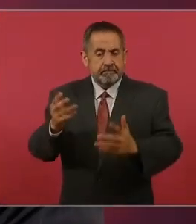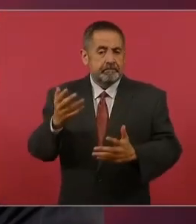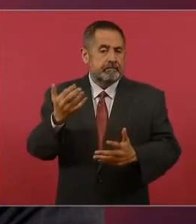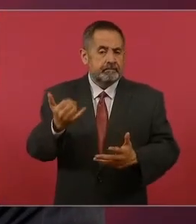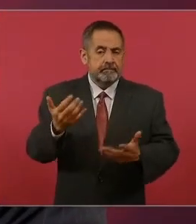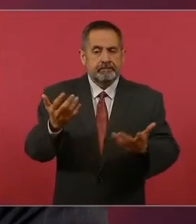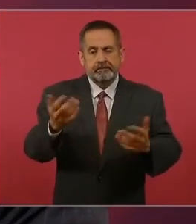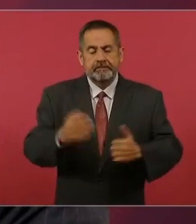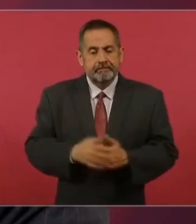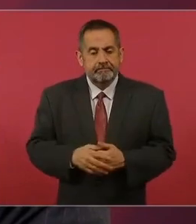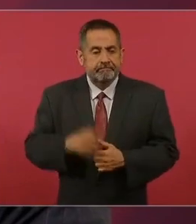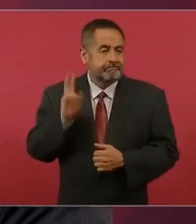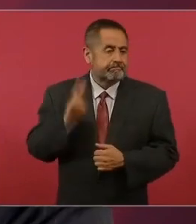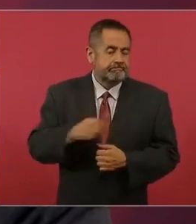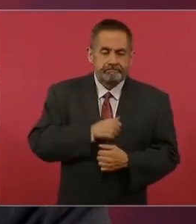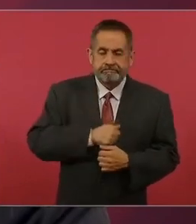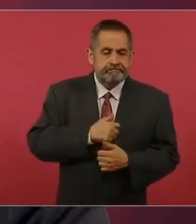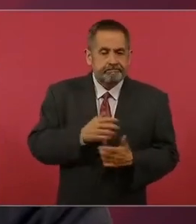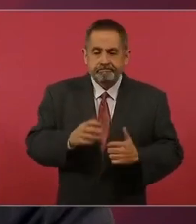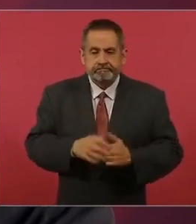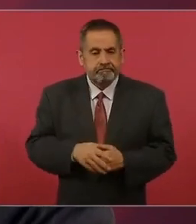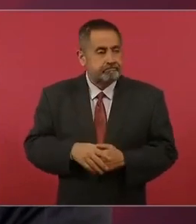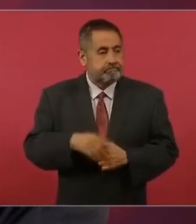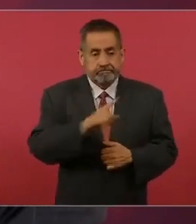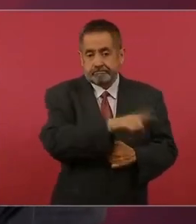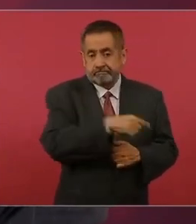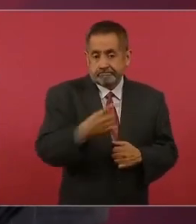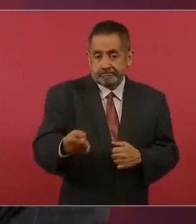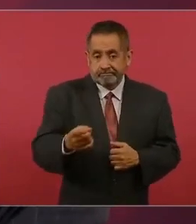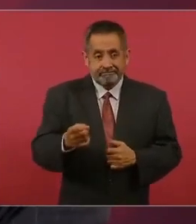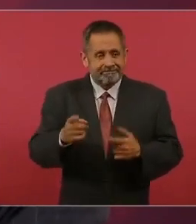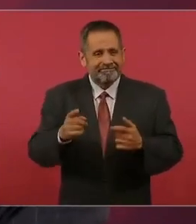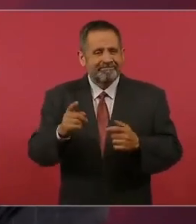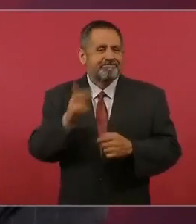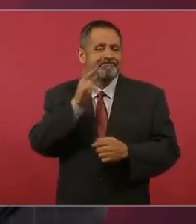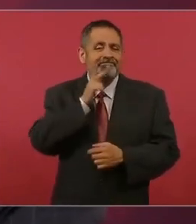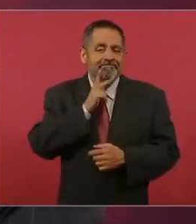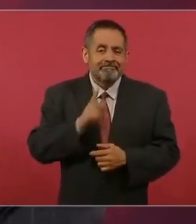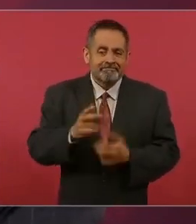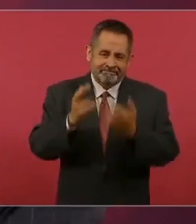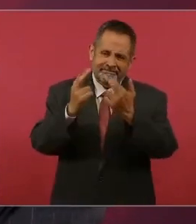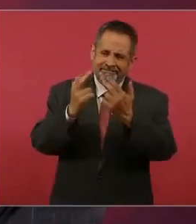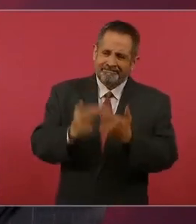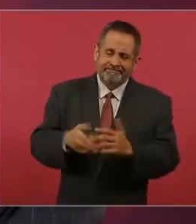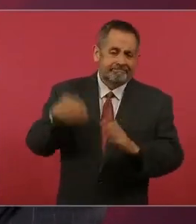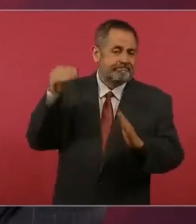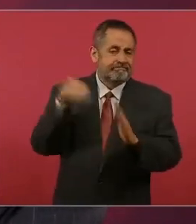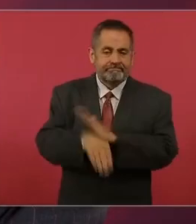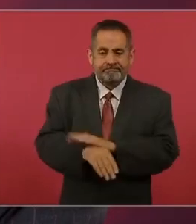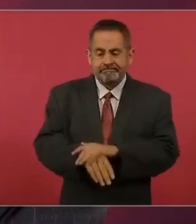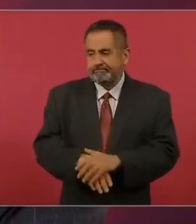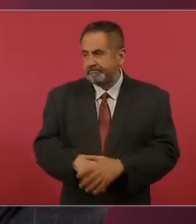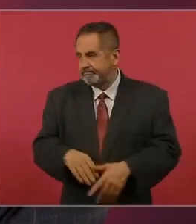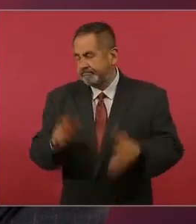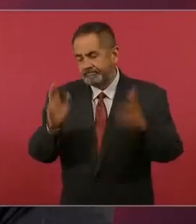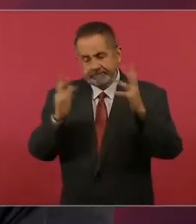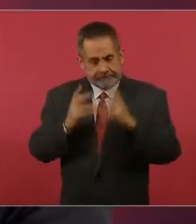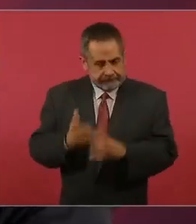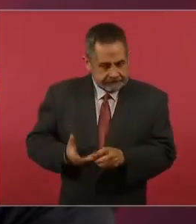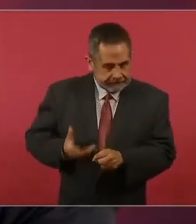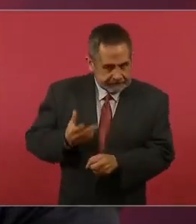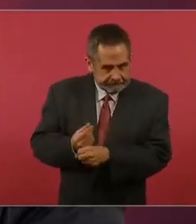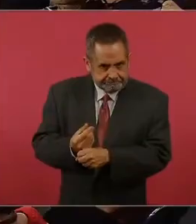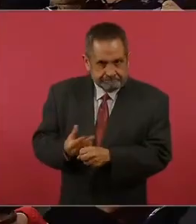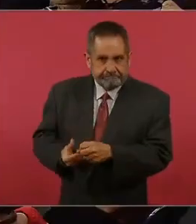y lamentablemente acabaron con la industria petroquímica. Eso